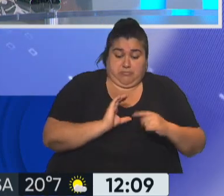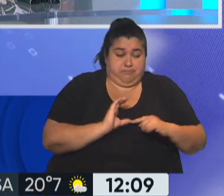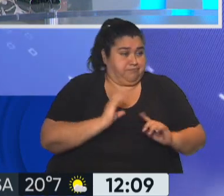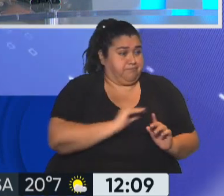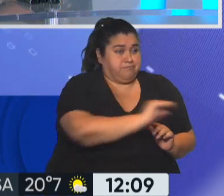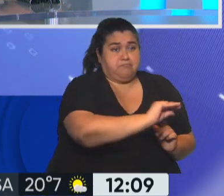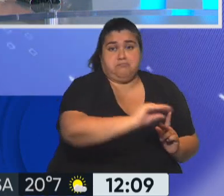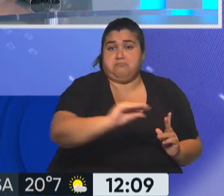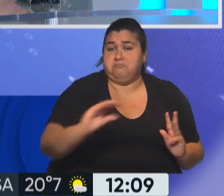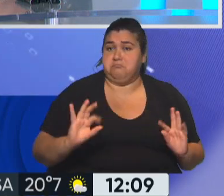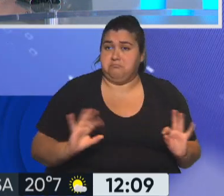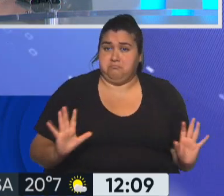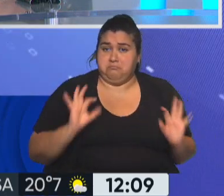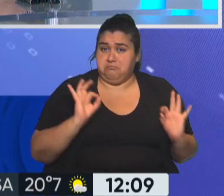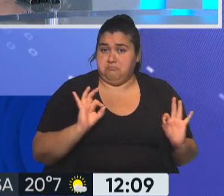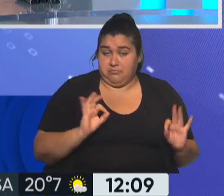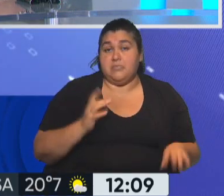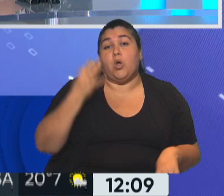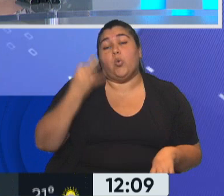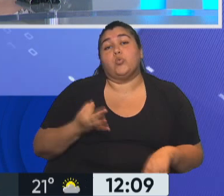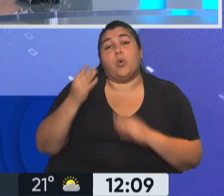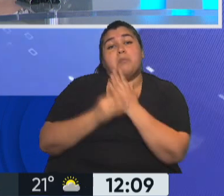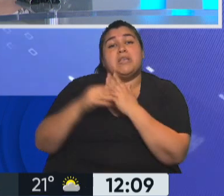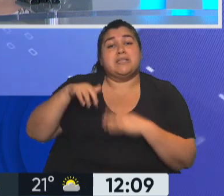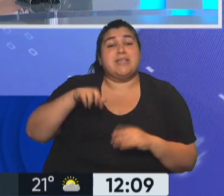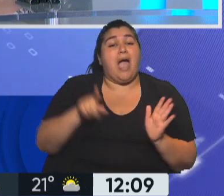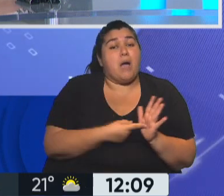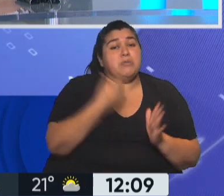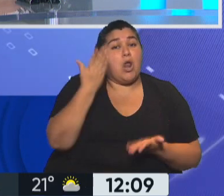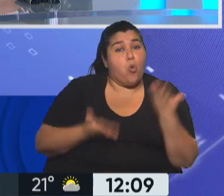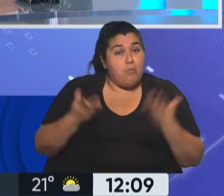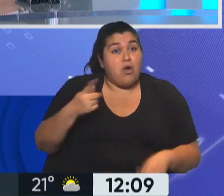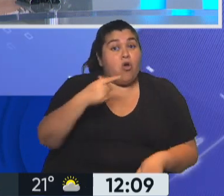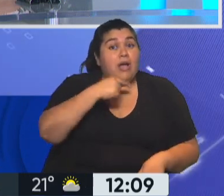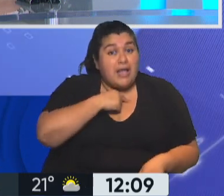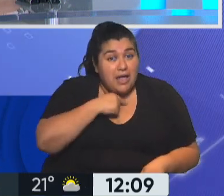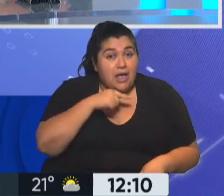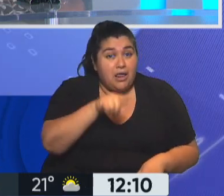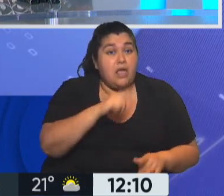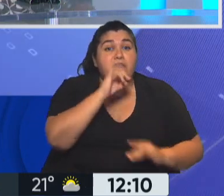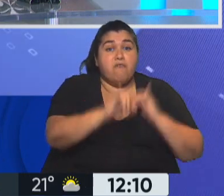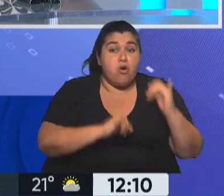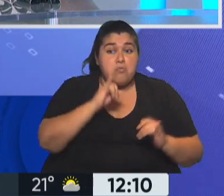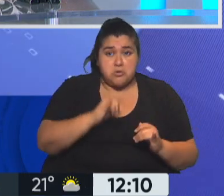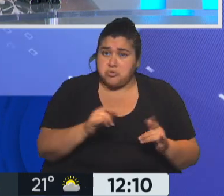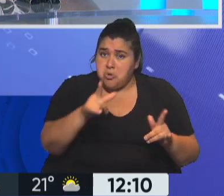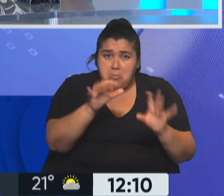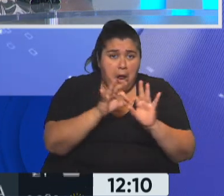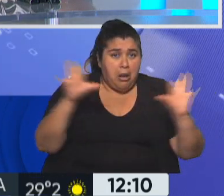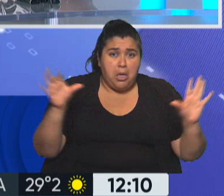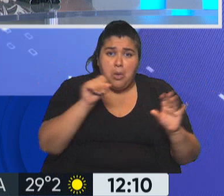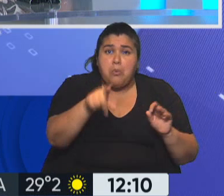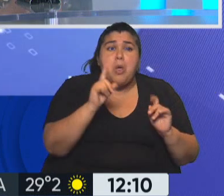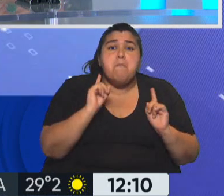Estado Nacional, en este caso Petovelo, ministra de Capital Humano, quiere acceder a la información, puede hacerlo a través de los